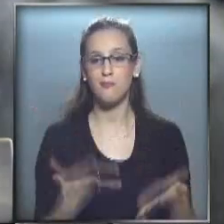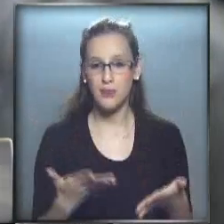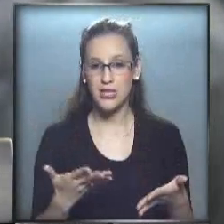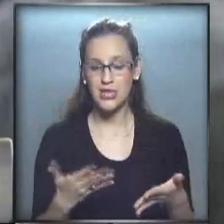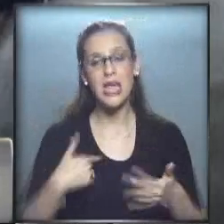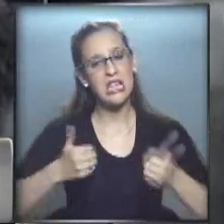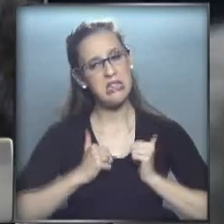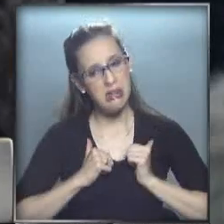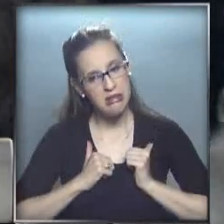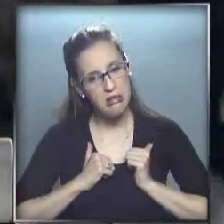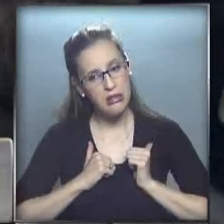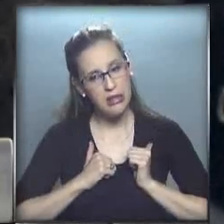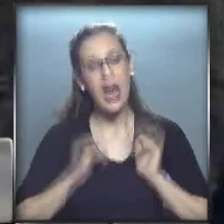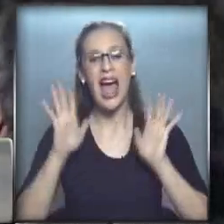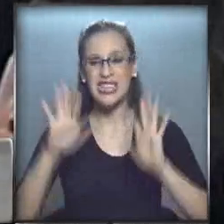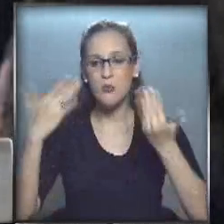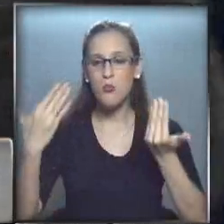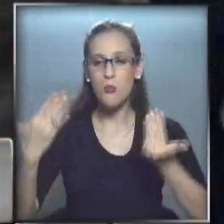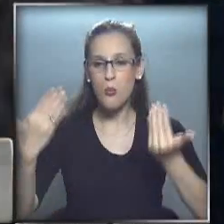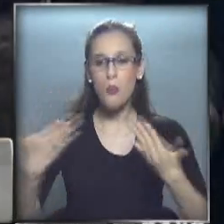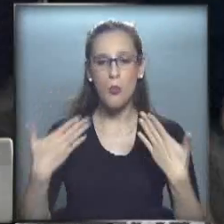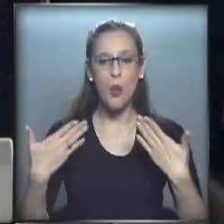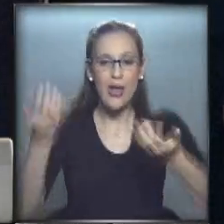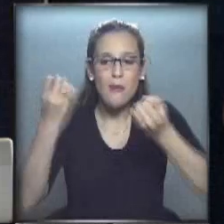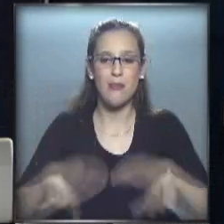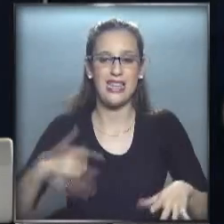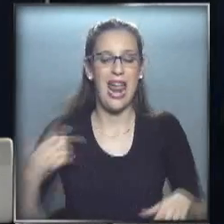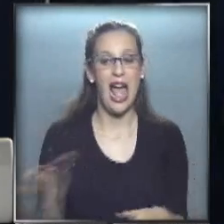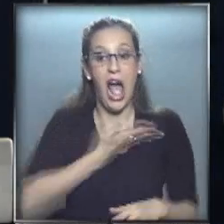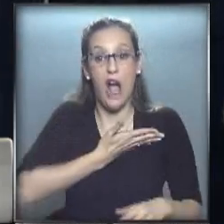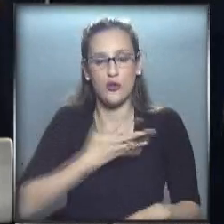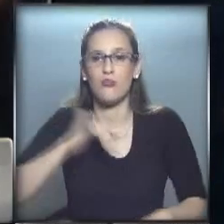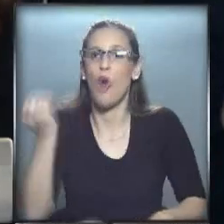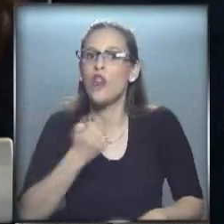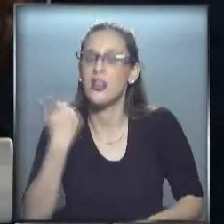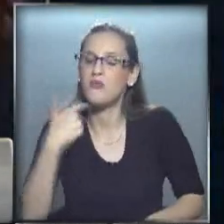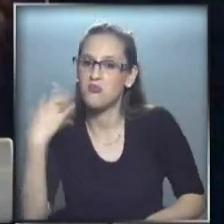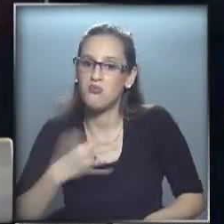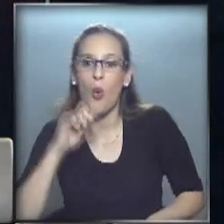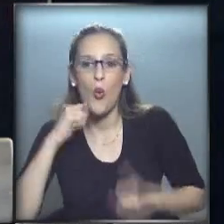tomar asiento, así podemos disfrutar todos de esta ceremonia.